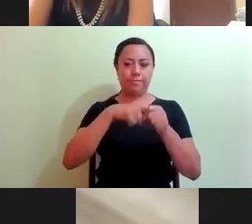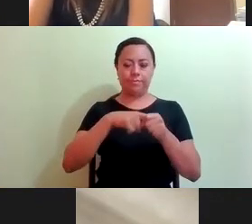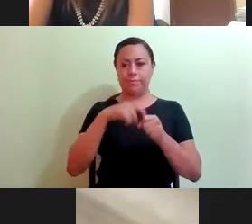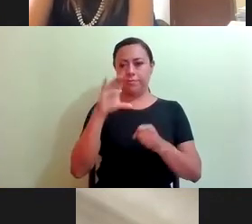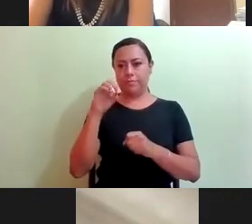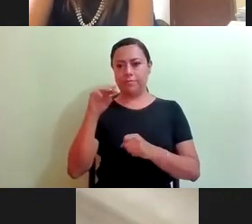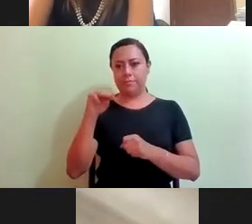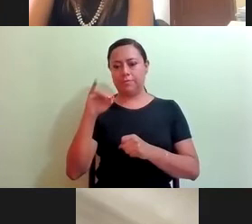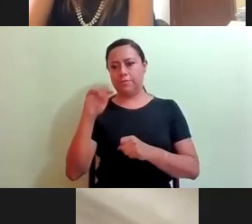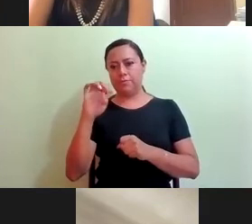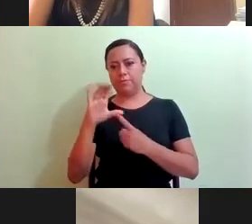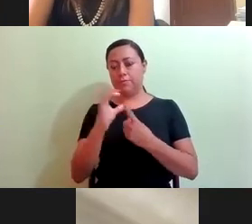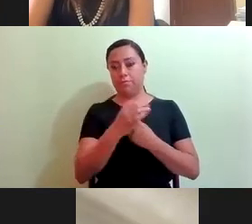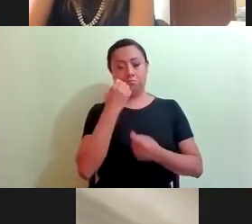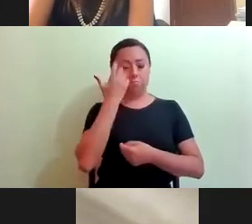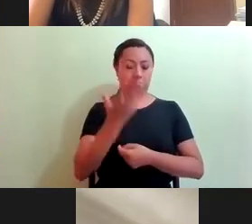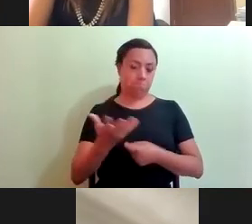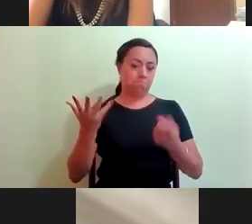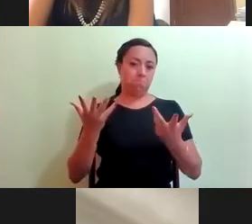hacer uso de la palabra?